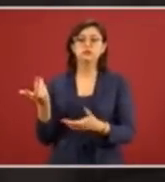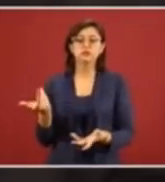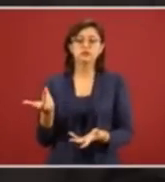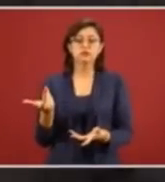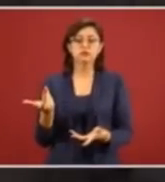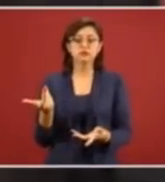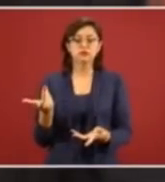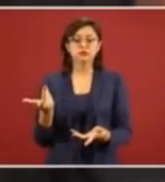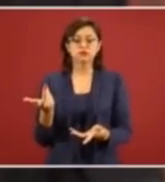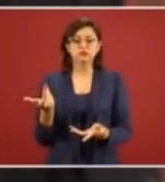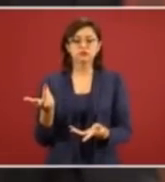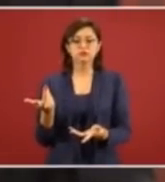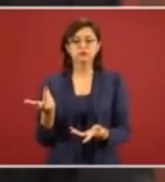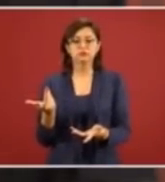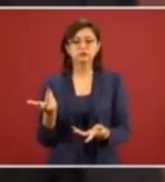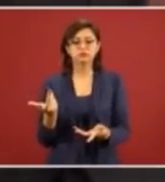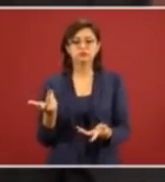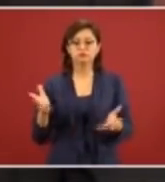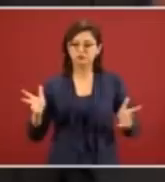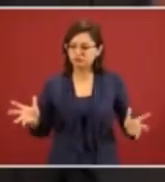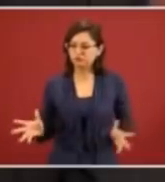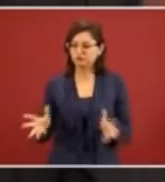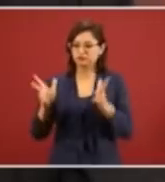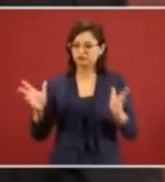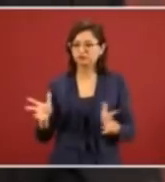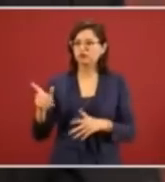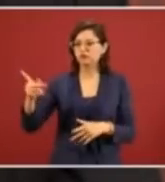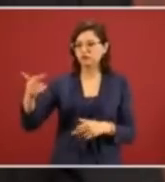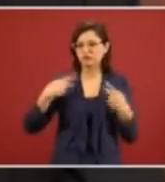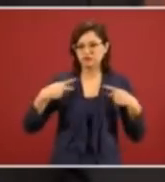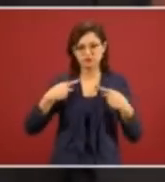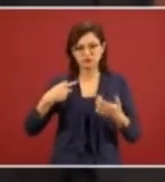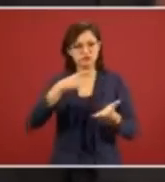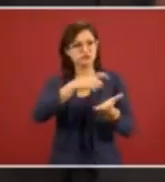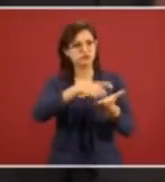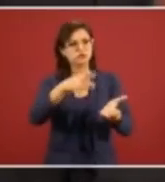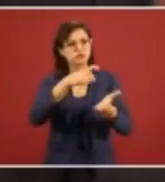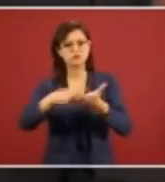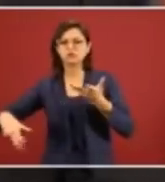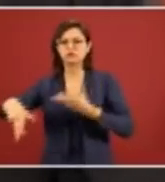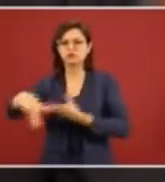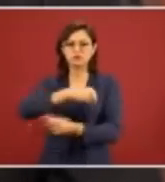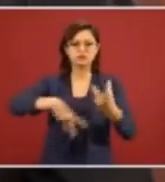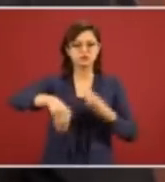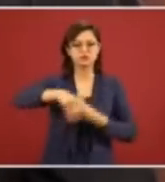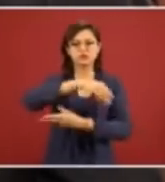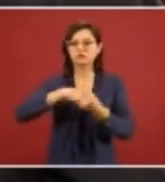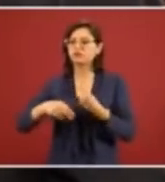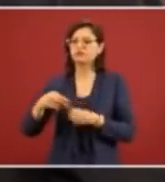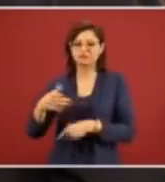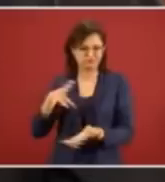se promueve el consumo, se fortalece el consumo. Y entonces los pequeños